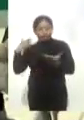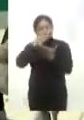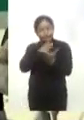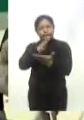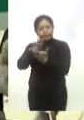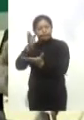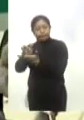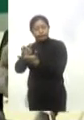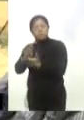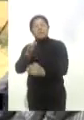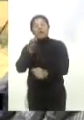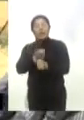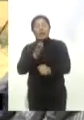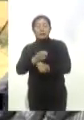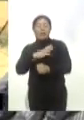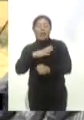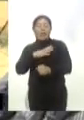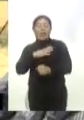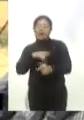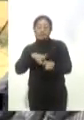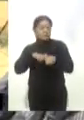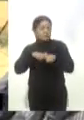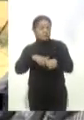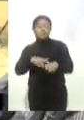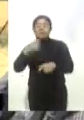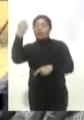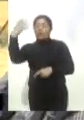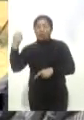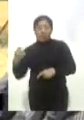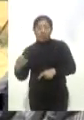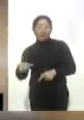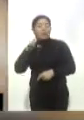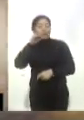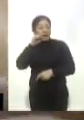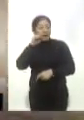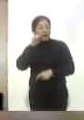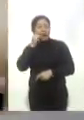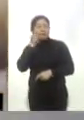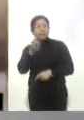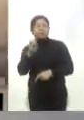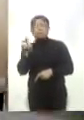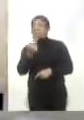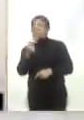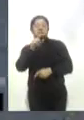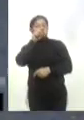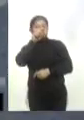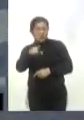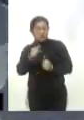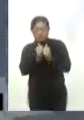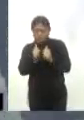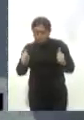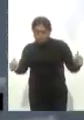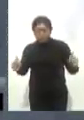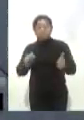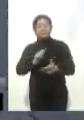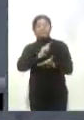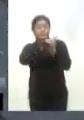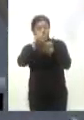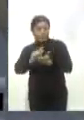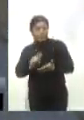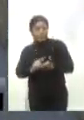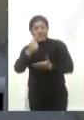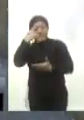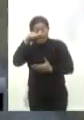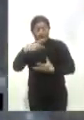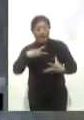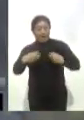epidemiológico en color naranja. Por ello, es importante reforzar las medidas de higiene y sana distancia para contribuir a romper con la cadena de